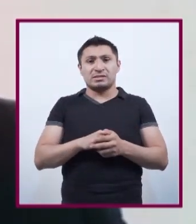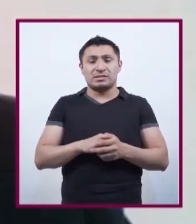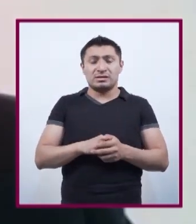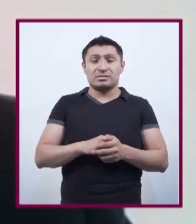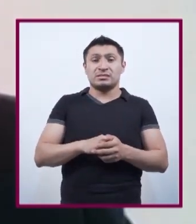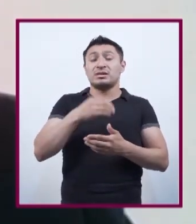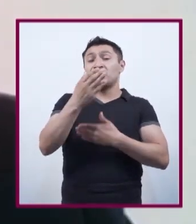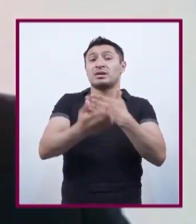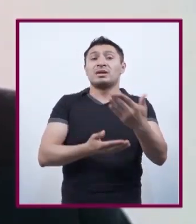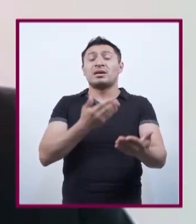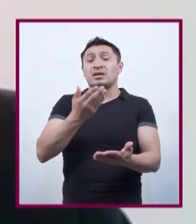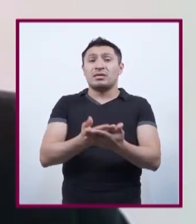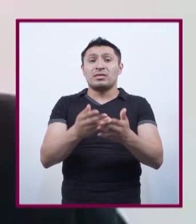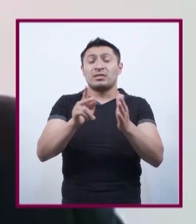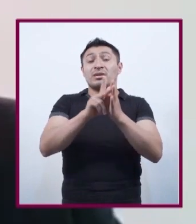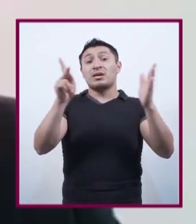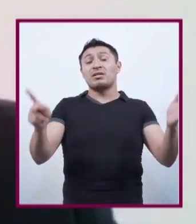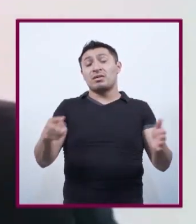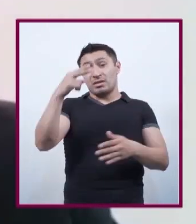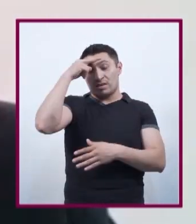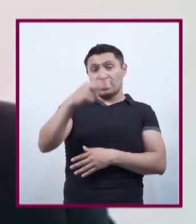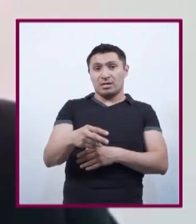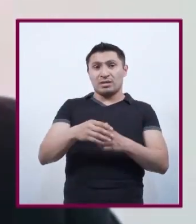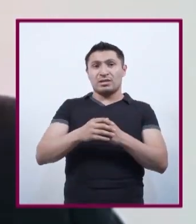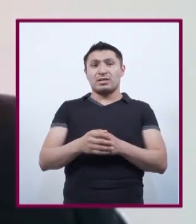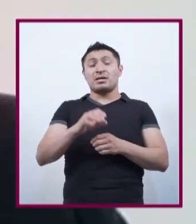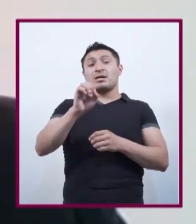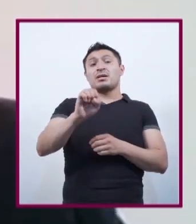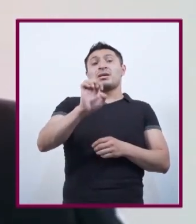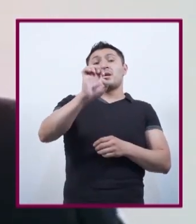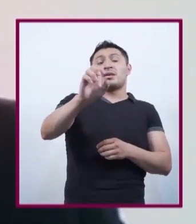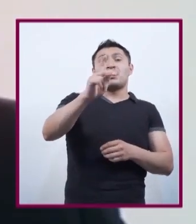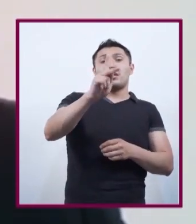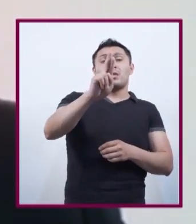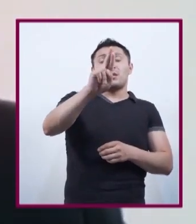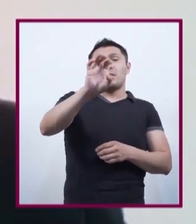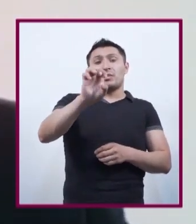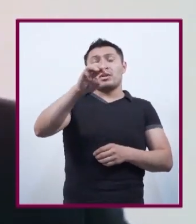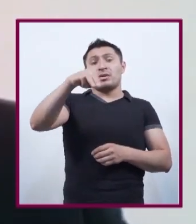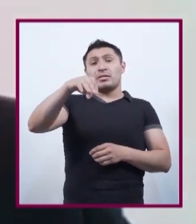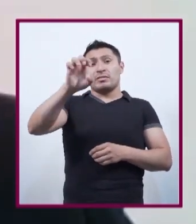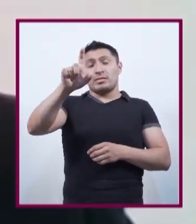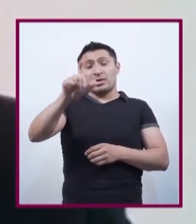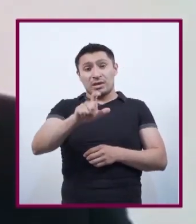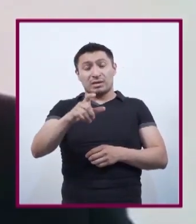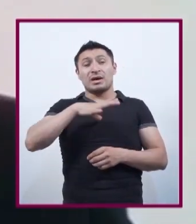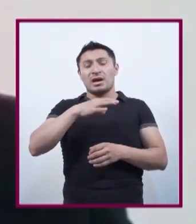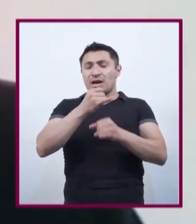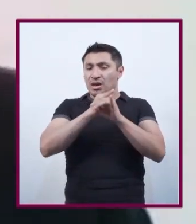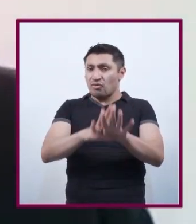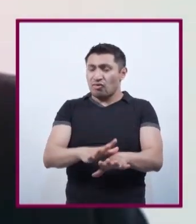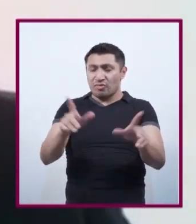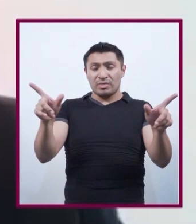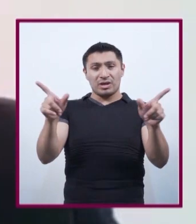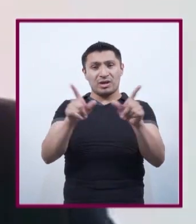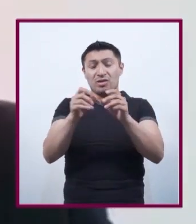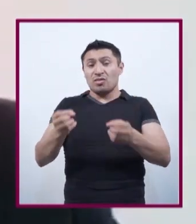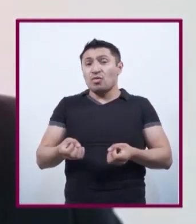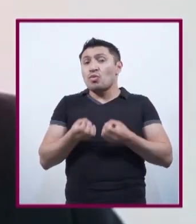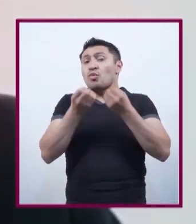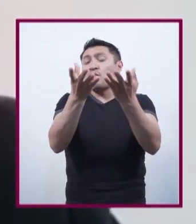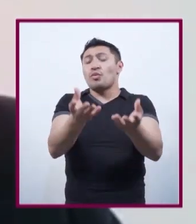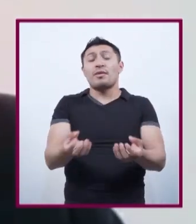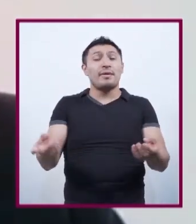información, como el Servicio de Prensa Mexicana, Serpremex, que fue uno de los primeros servicios y que daba